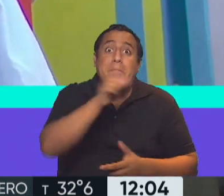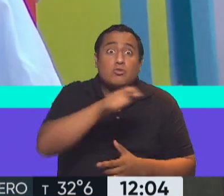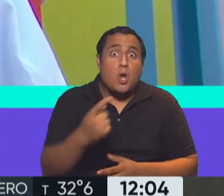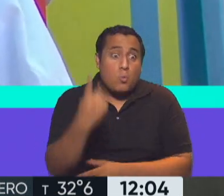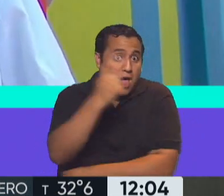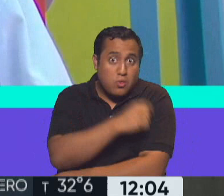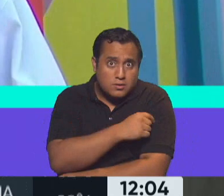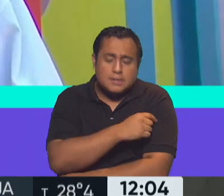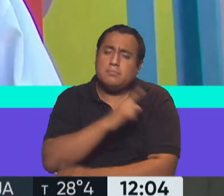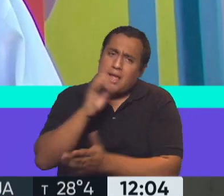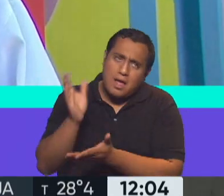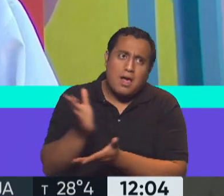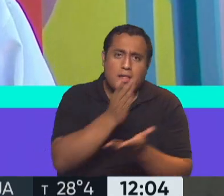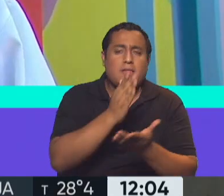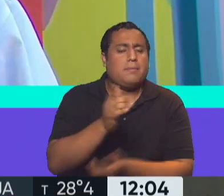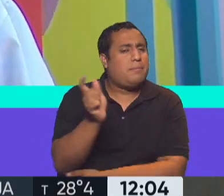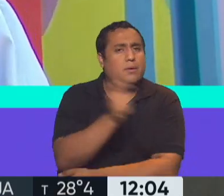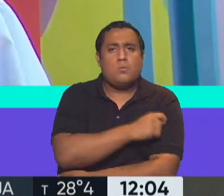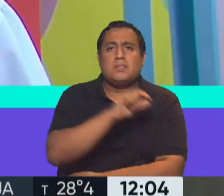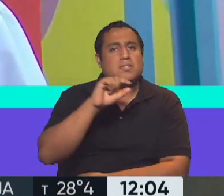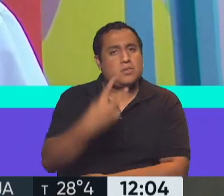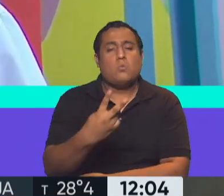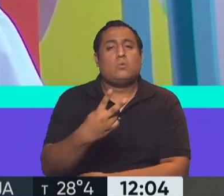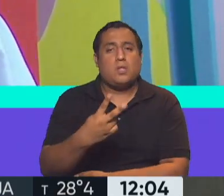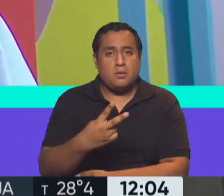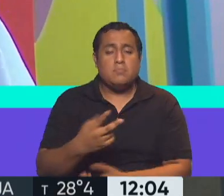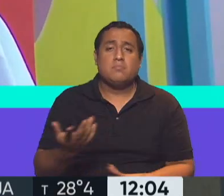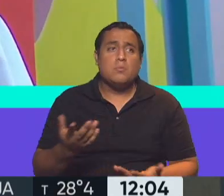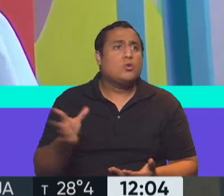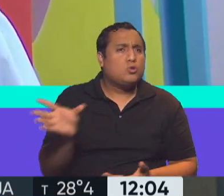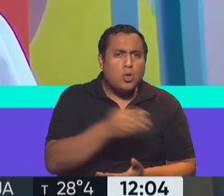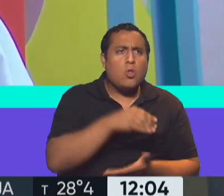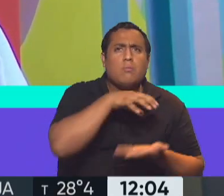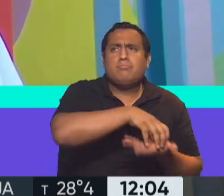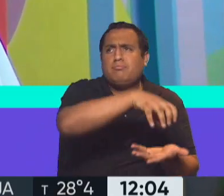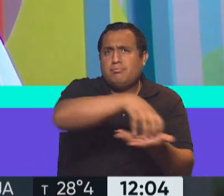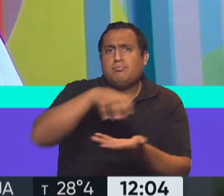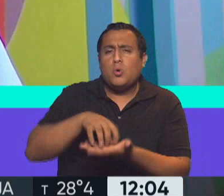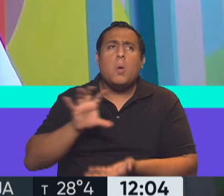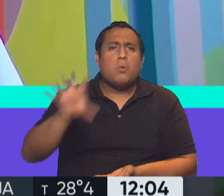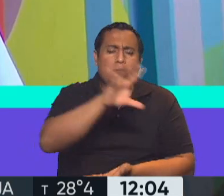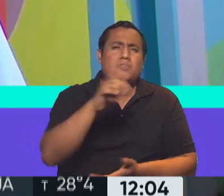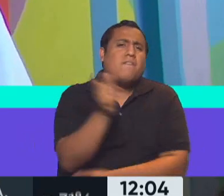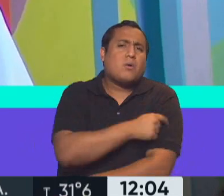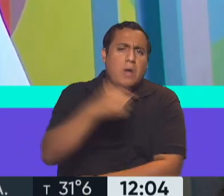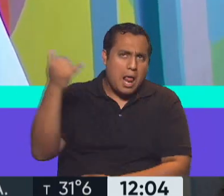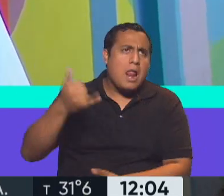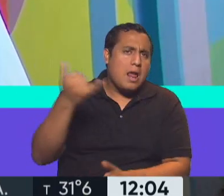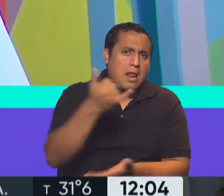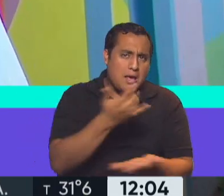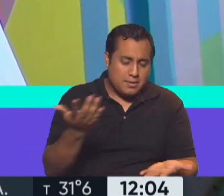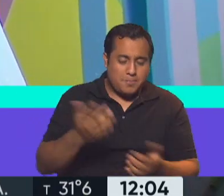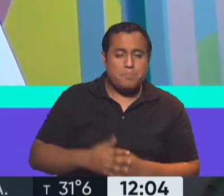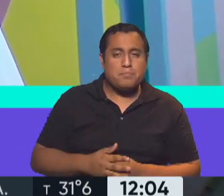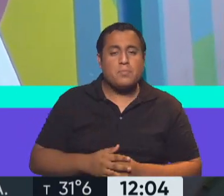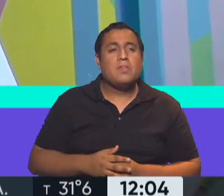que se vaya a vacunar lo más rápidamente posible, porque todos los centros, las jurisdicciones tienen vacunas disponibles. ¿Cómo está